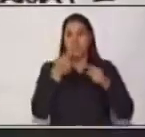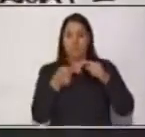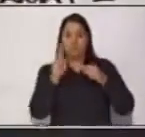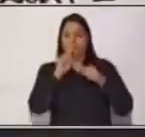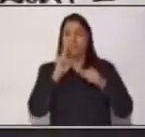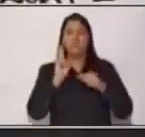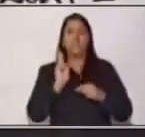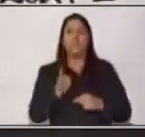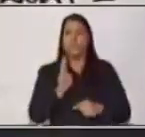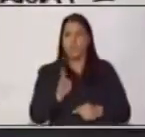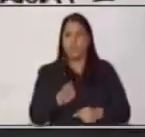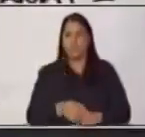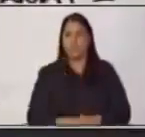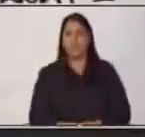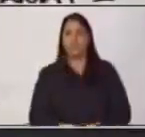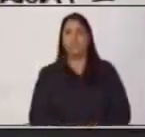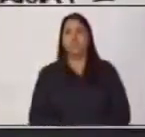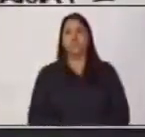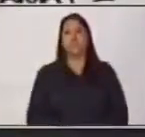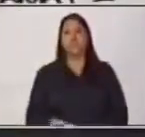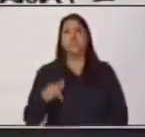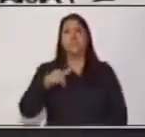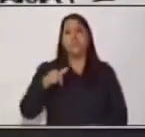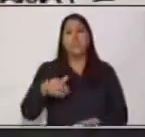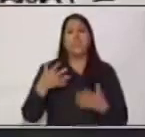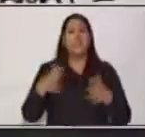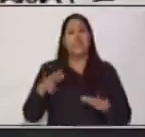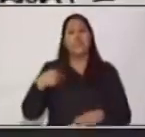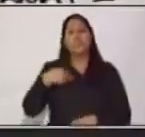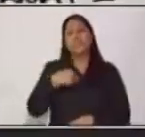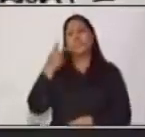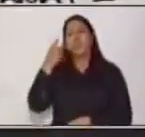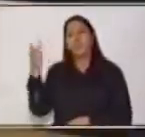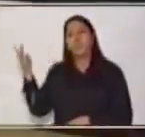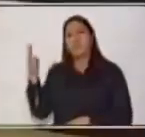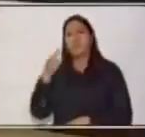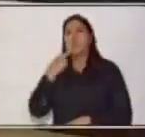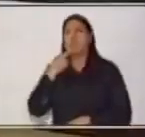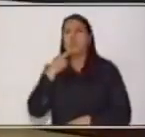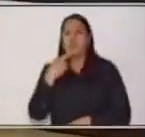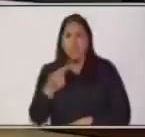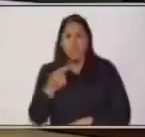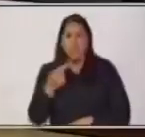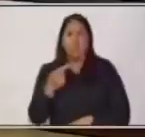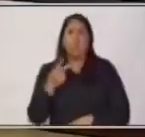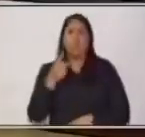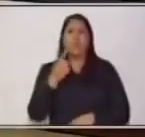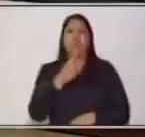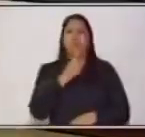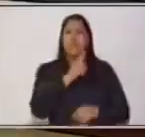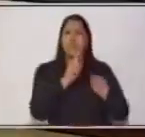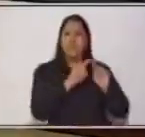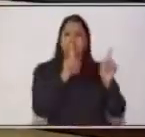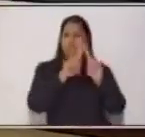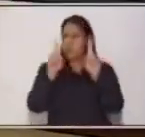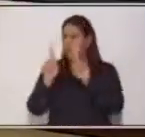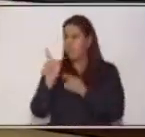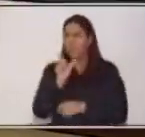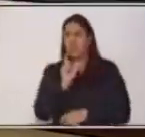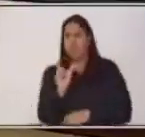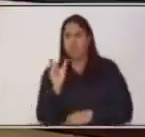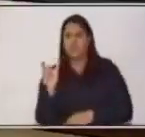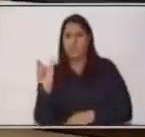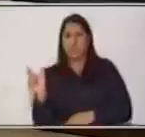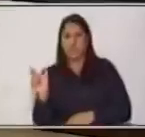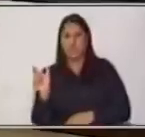cúbicas. Ahora, que ya vimos que un producto de varias variables, ¿verdad? Que un